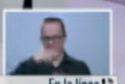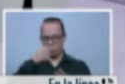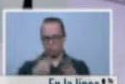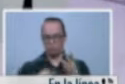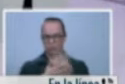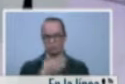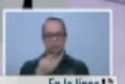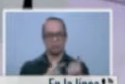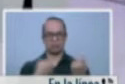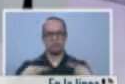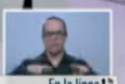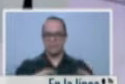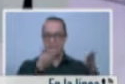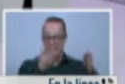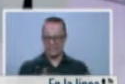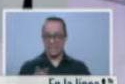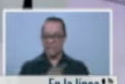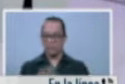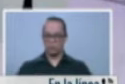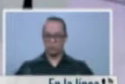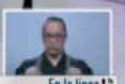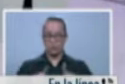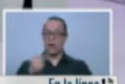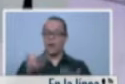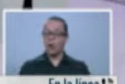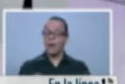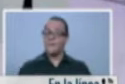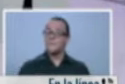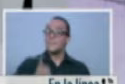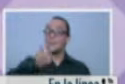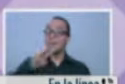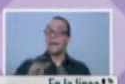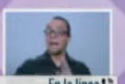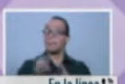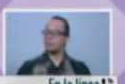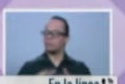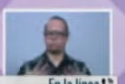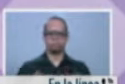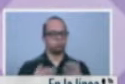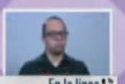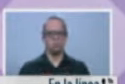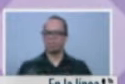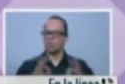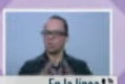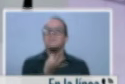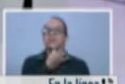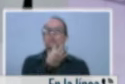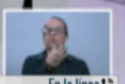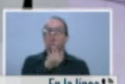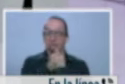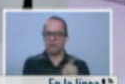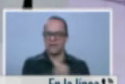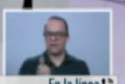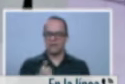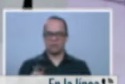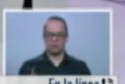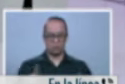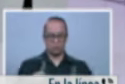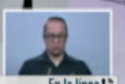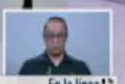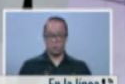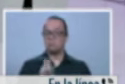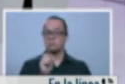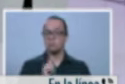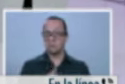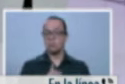se va limitando esta circunstancia en beneficio de que de ir cuidando lo que se considera puede ser una ventaja desde el punto